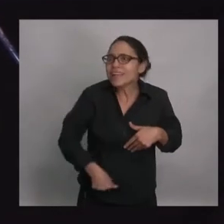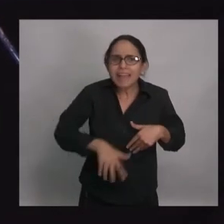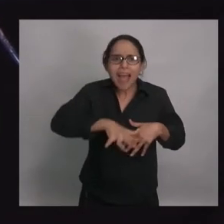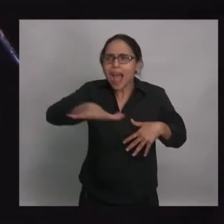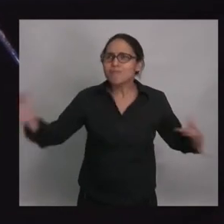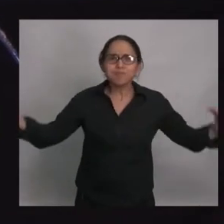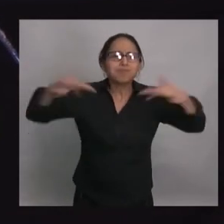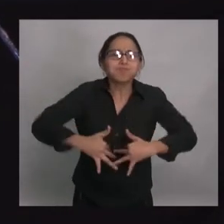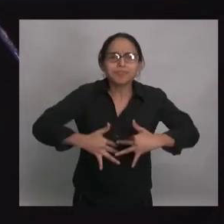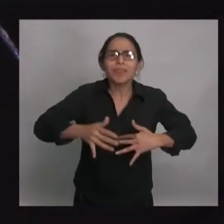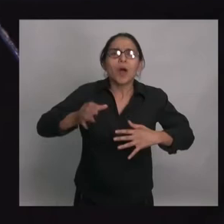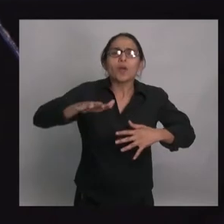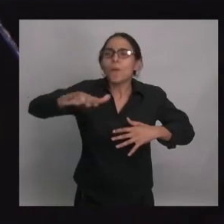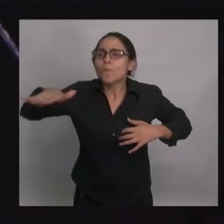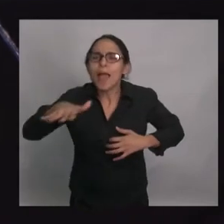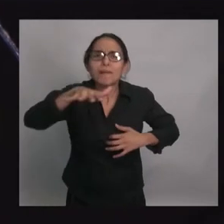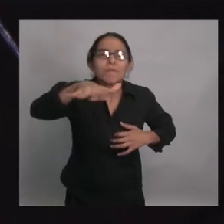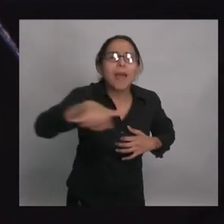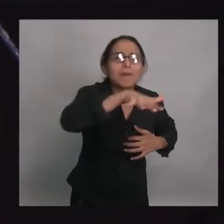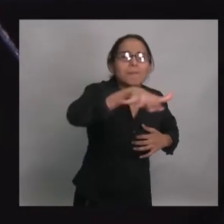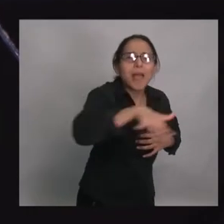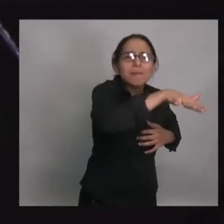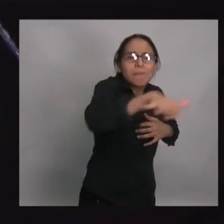reunidos en este congreso